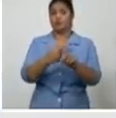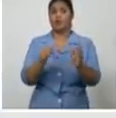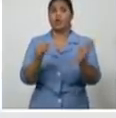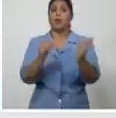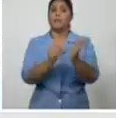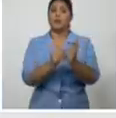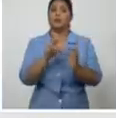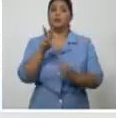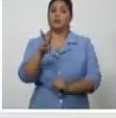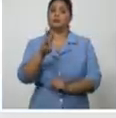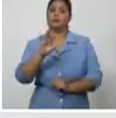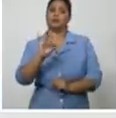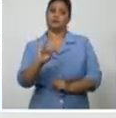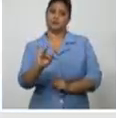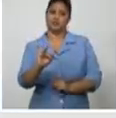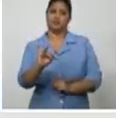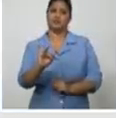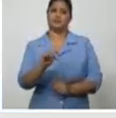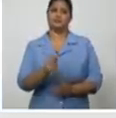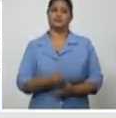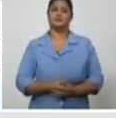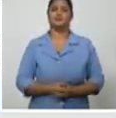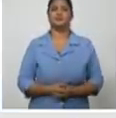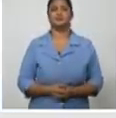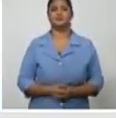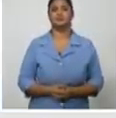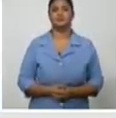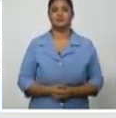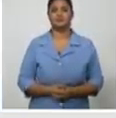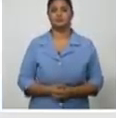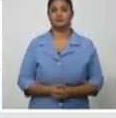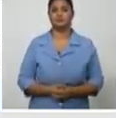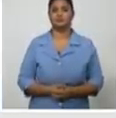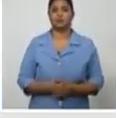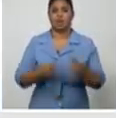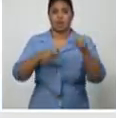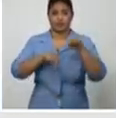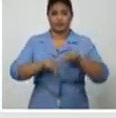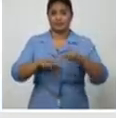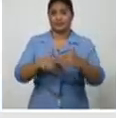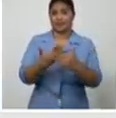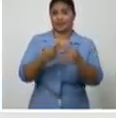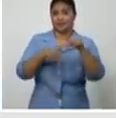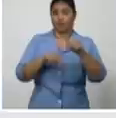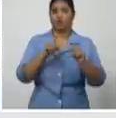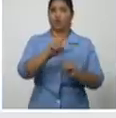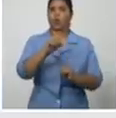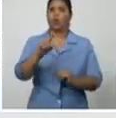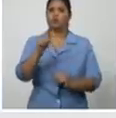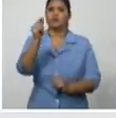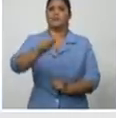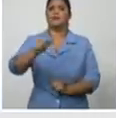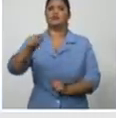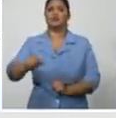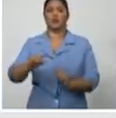COVID-19, 11 más que el día de ayer, una cifra elevada, un